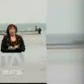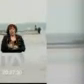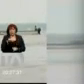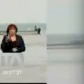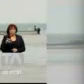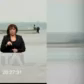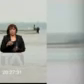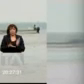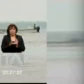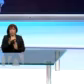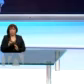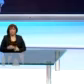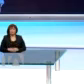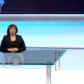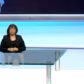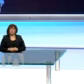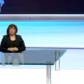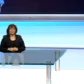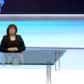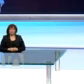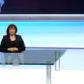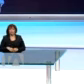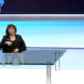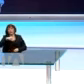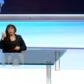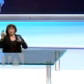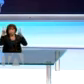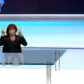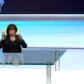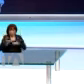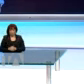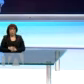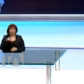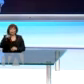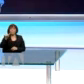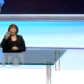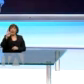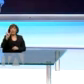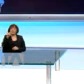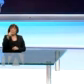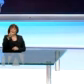Dayana Monroy, 24 horas. Otro tema, con Ricardo Patiño suman